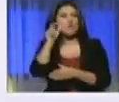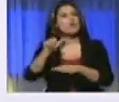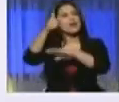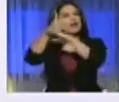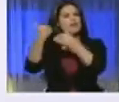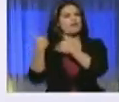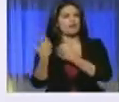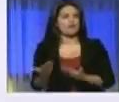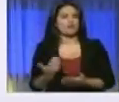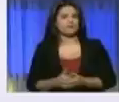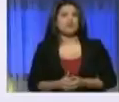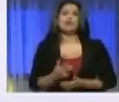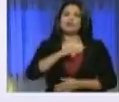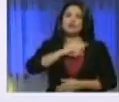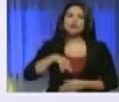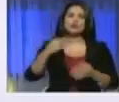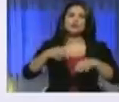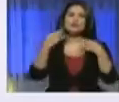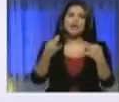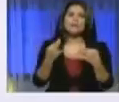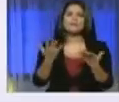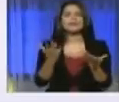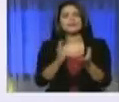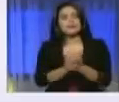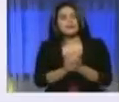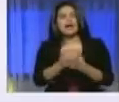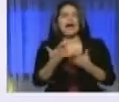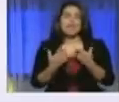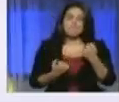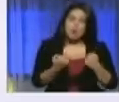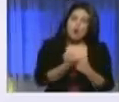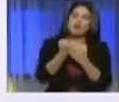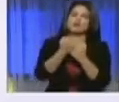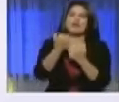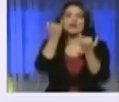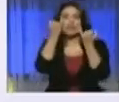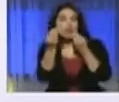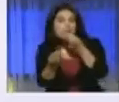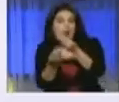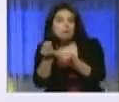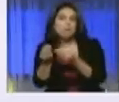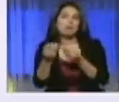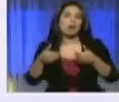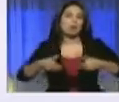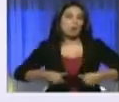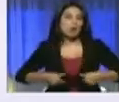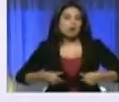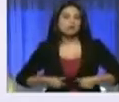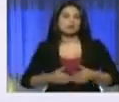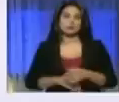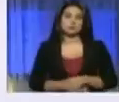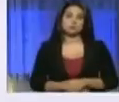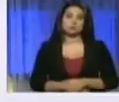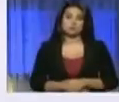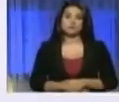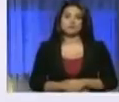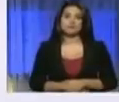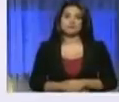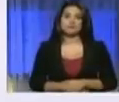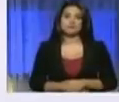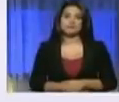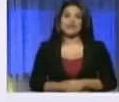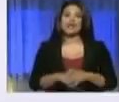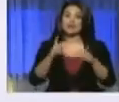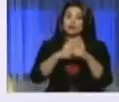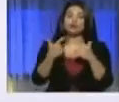Y uno, bueno, acompaña, uno echa hacia adelante también, aporta sus ideas, su esfuerzo. Por eso es que